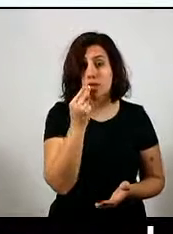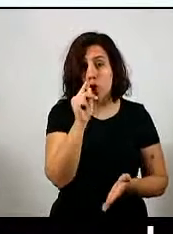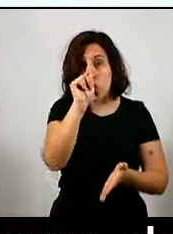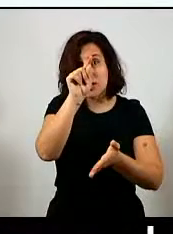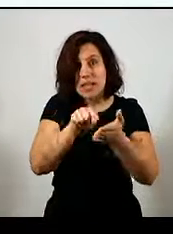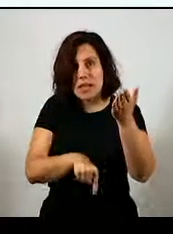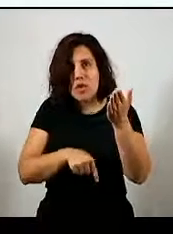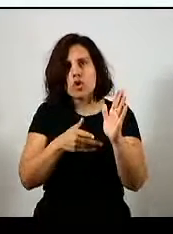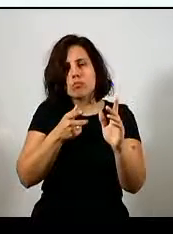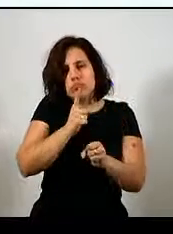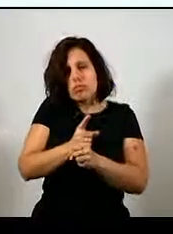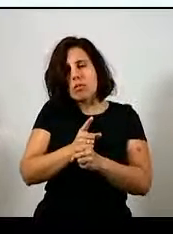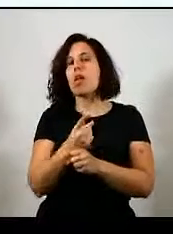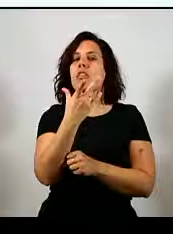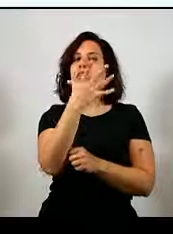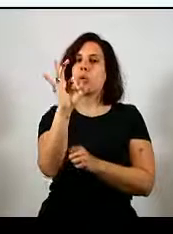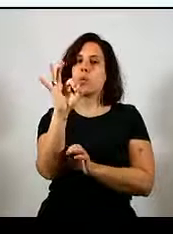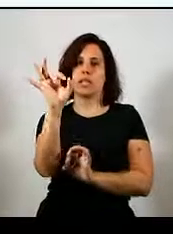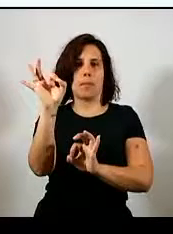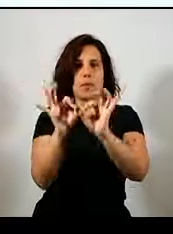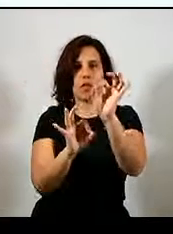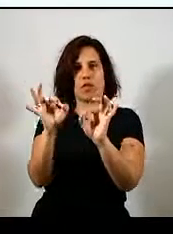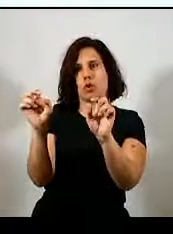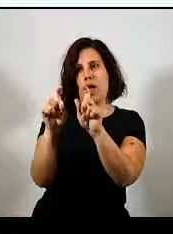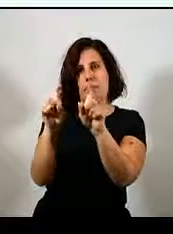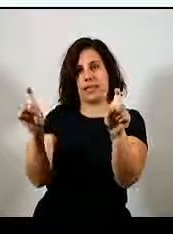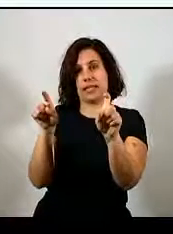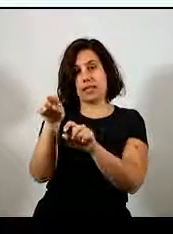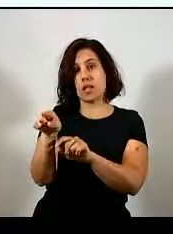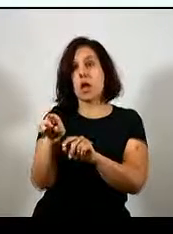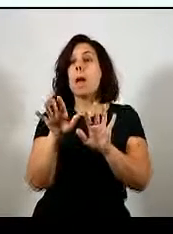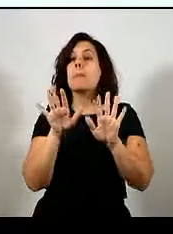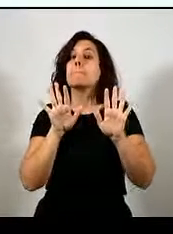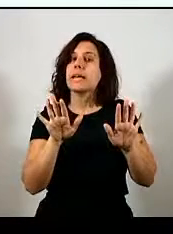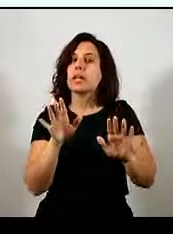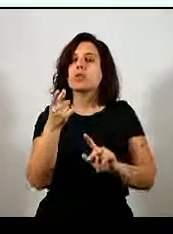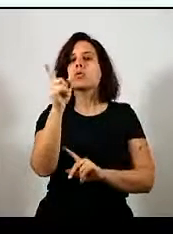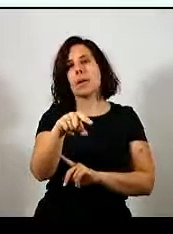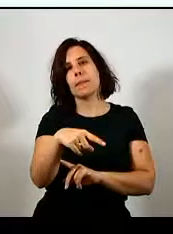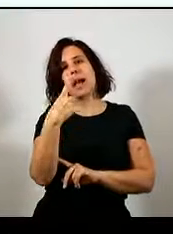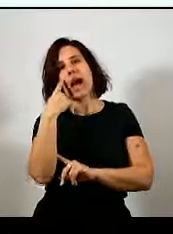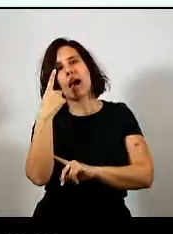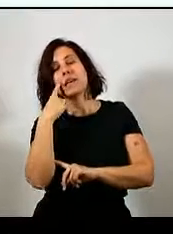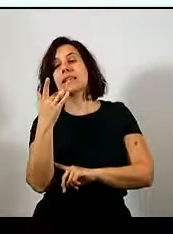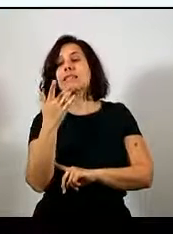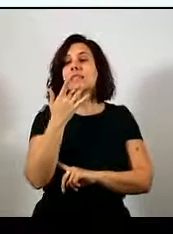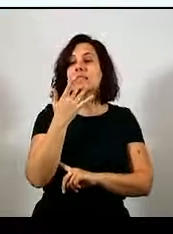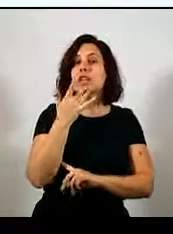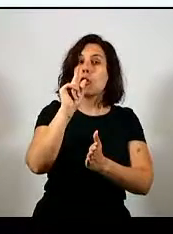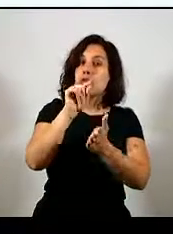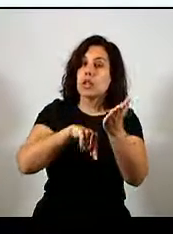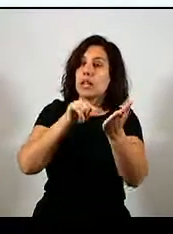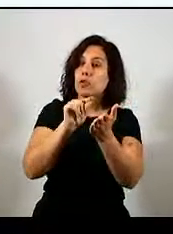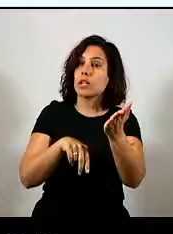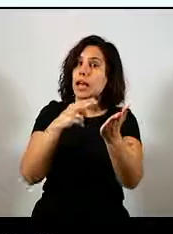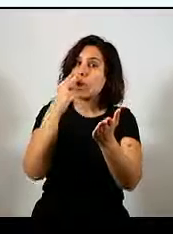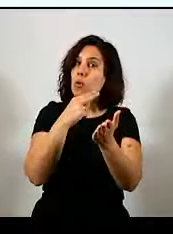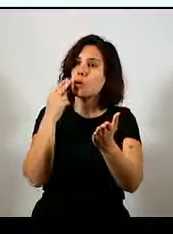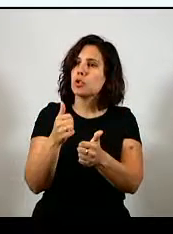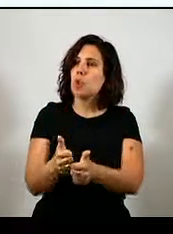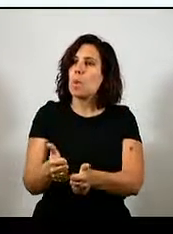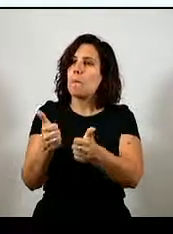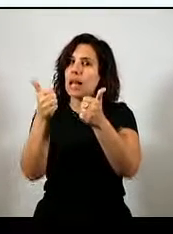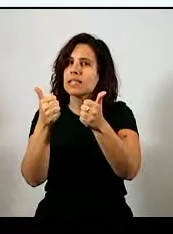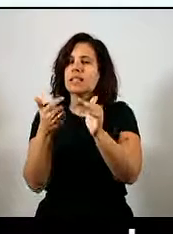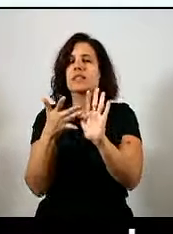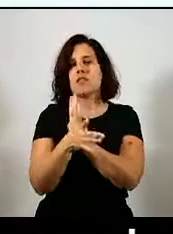es del 50% por parte de las entidades, pero se tendrán en cuenta el incremento de ese compromiso de contratación con una mayor